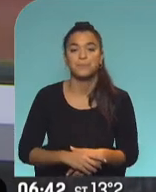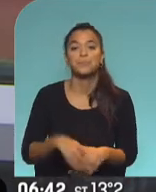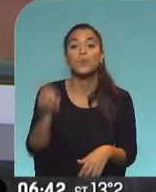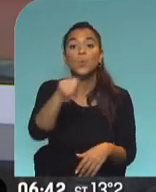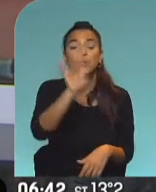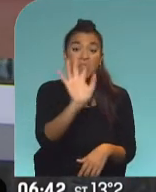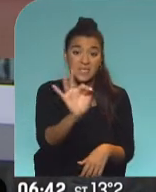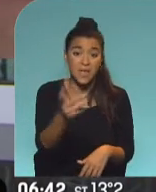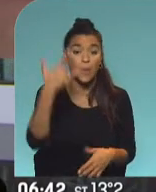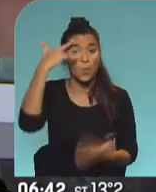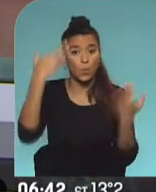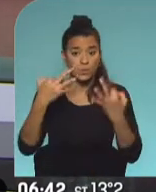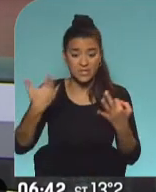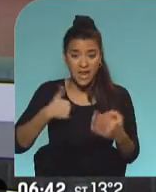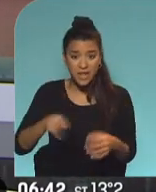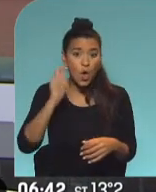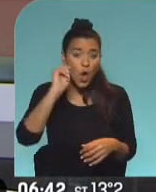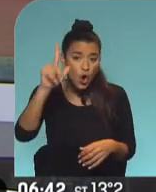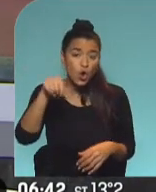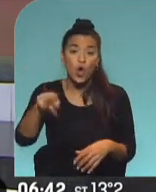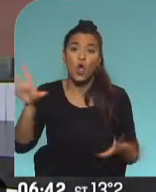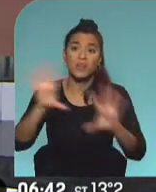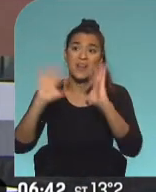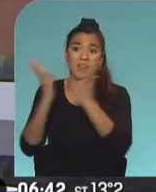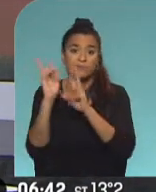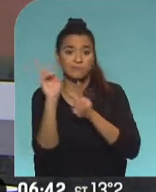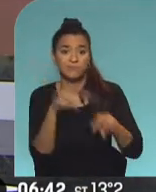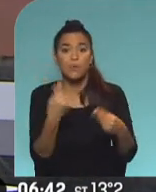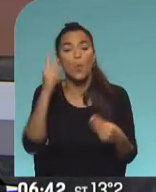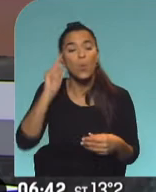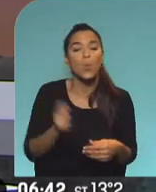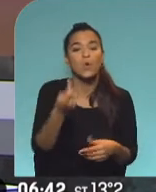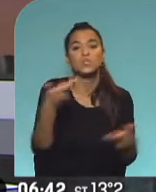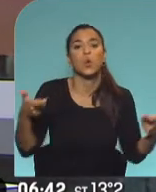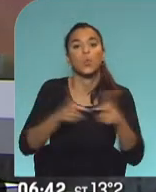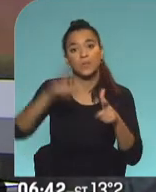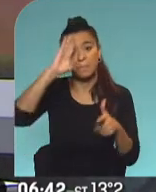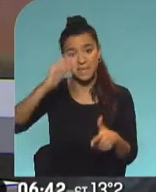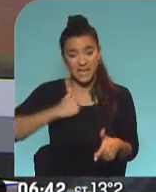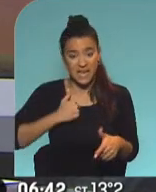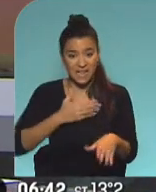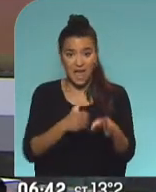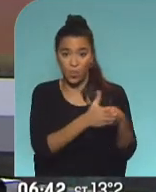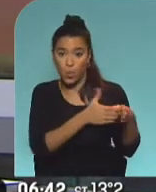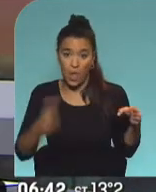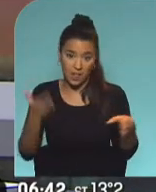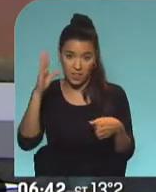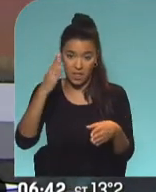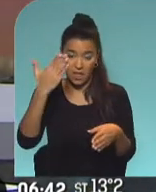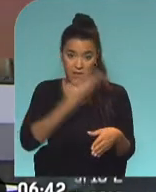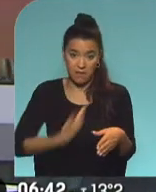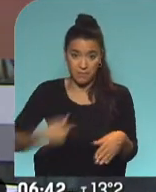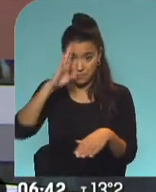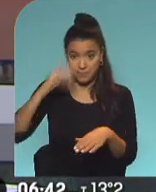ustedes saben que la justicia de argentina ha logrado trascendencia internacional a partir del juicio a las juntas militares de la dictadura cívico-militar en nuestro país